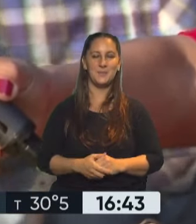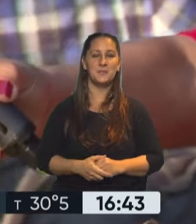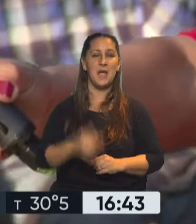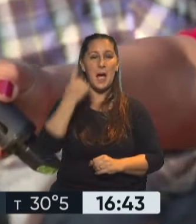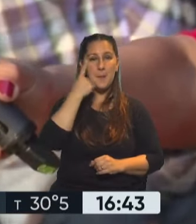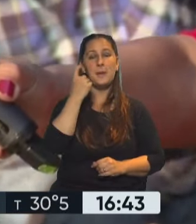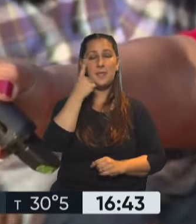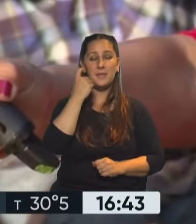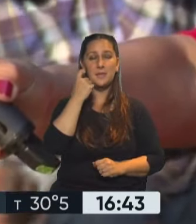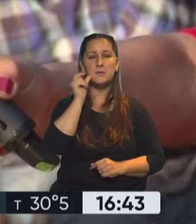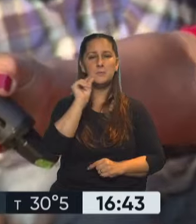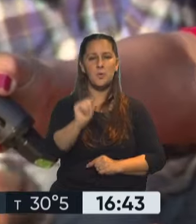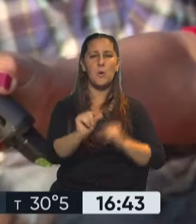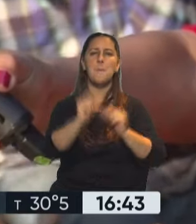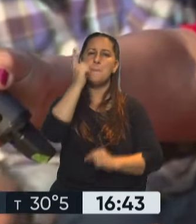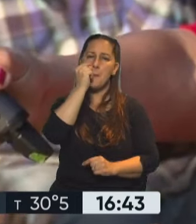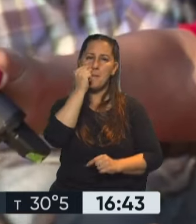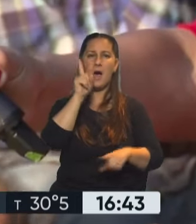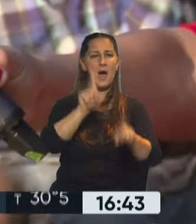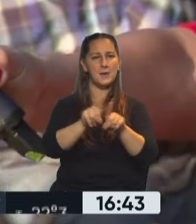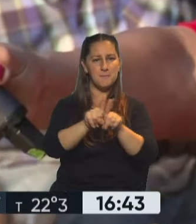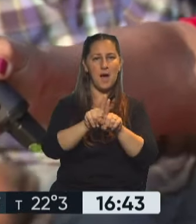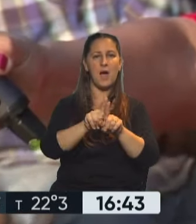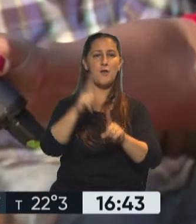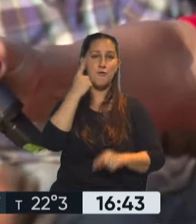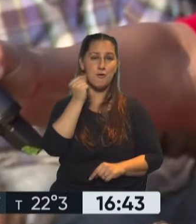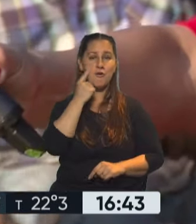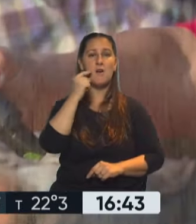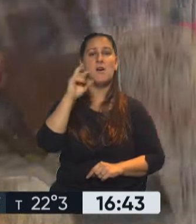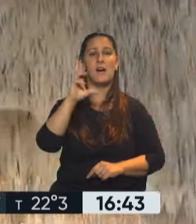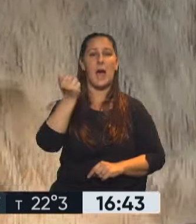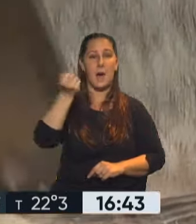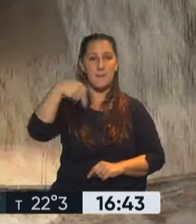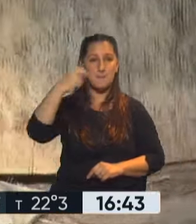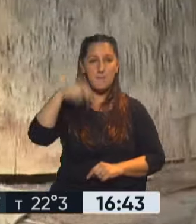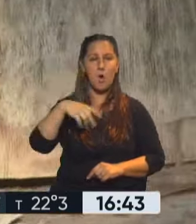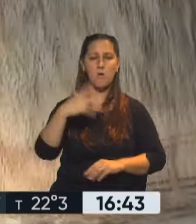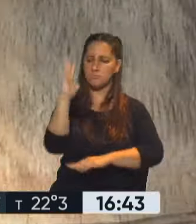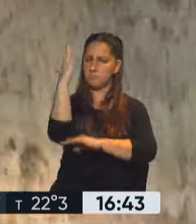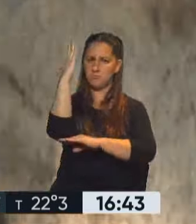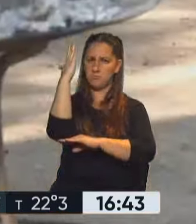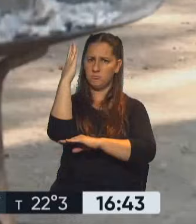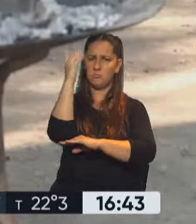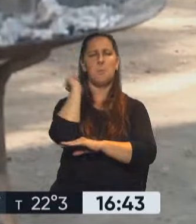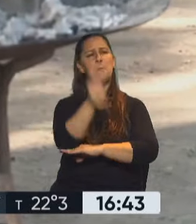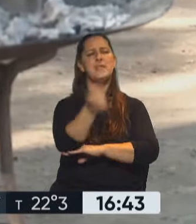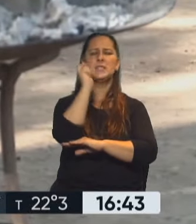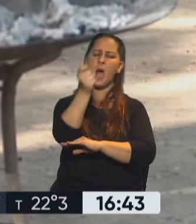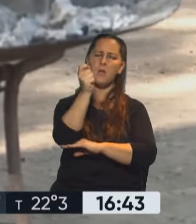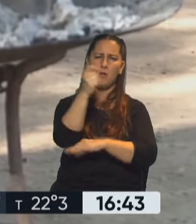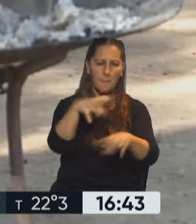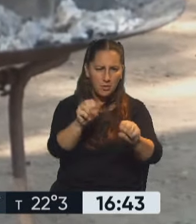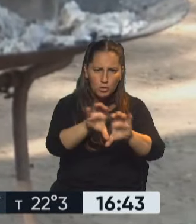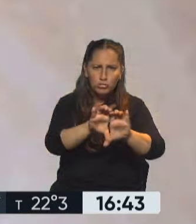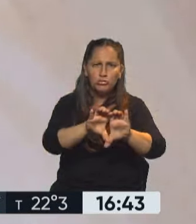eso. Empezamos con mi papá y mi hermano Miguel, mi papá Ramón. Encontramos un tronco de ceibo en el río pescando. Y aquí está